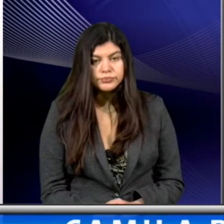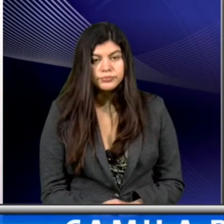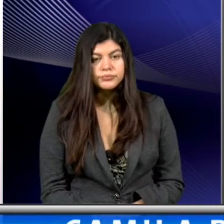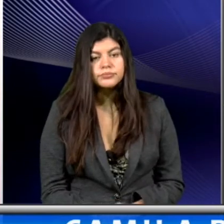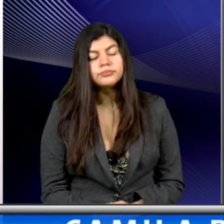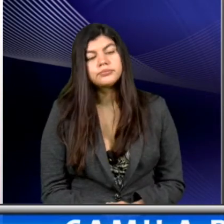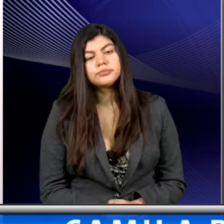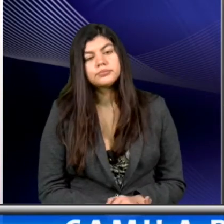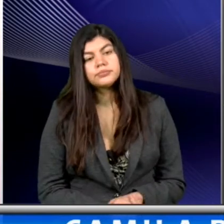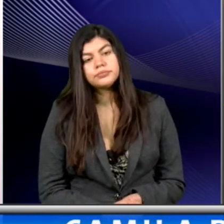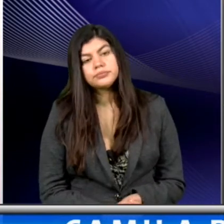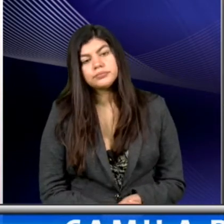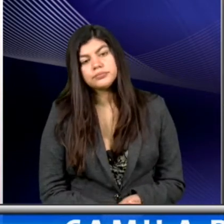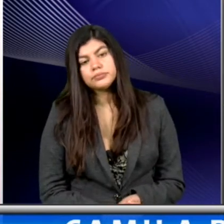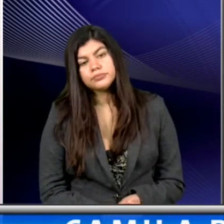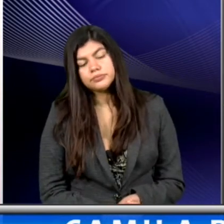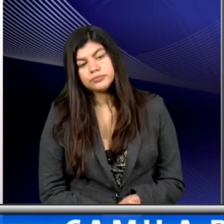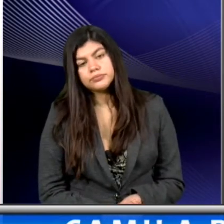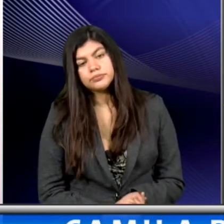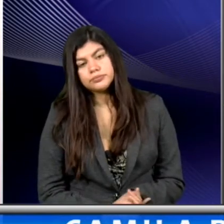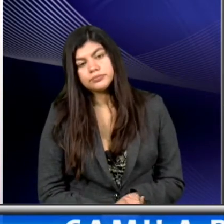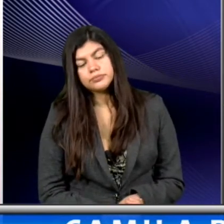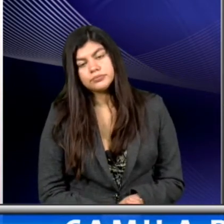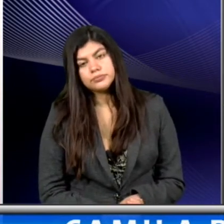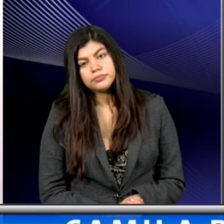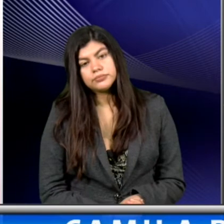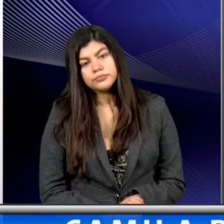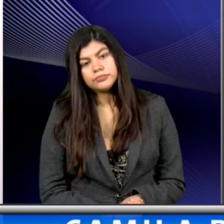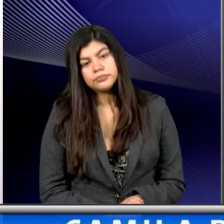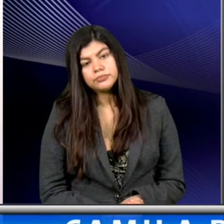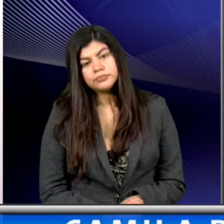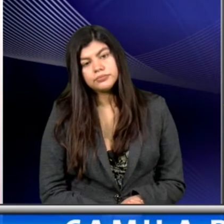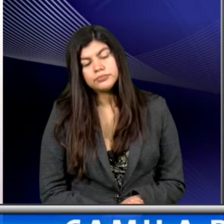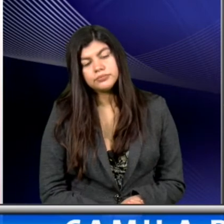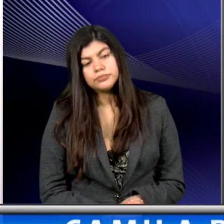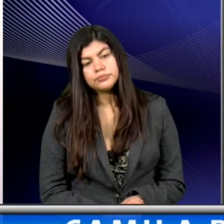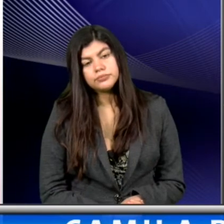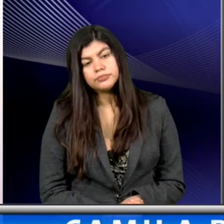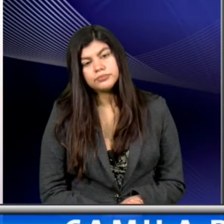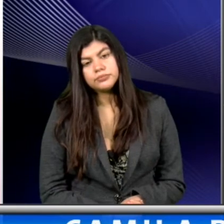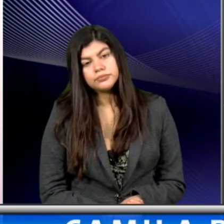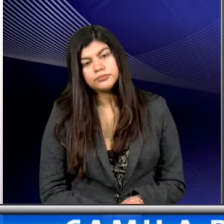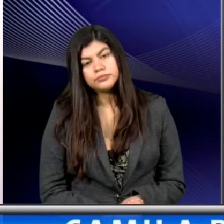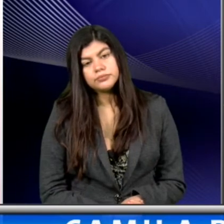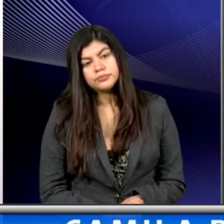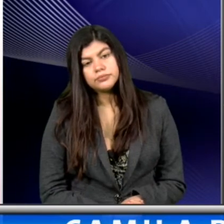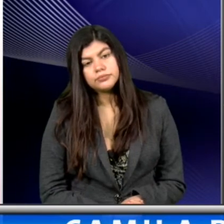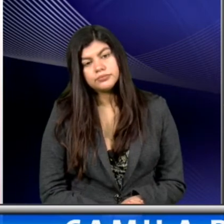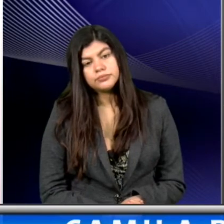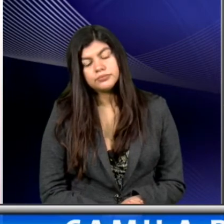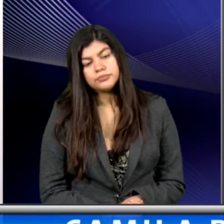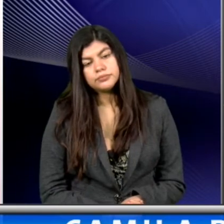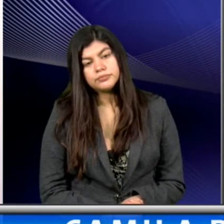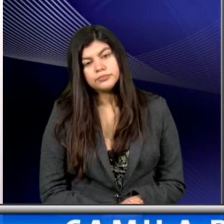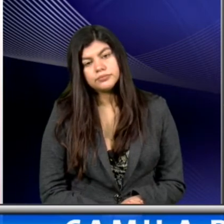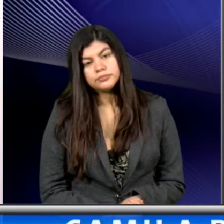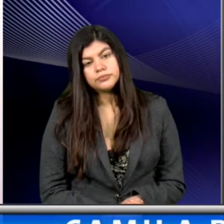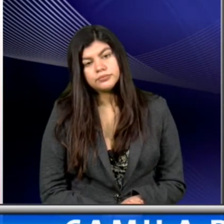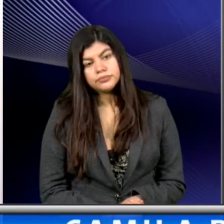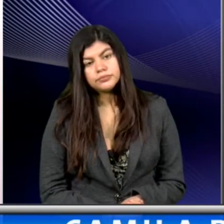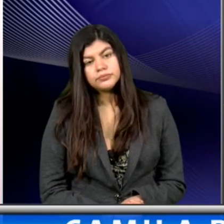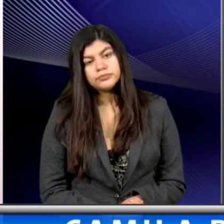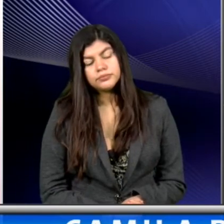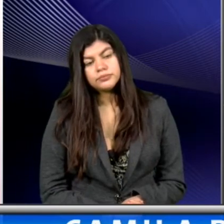un impacto en las otras esferas de la vida. Y aquí es importante también hacer mención en